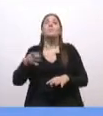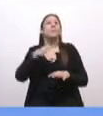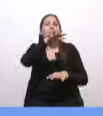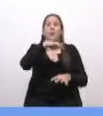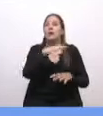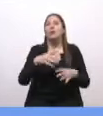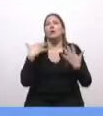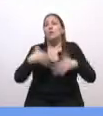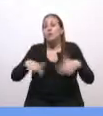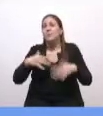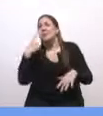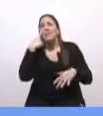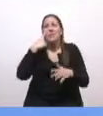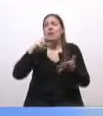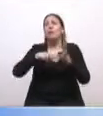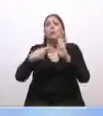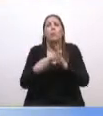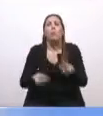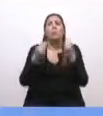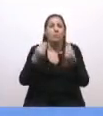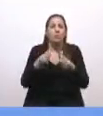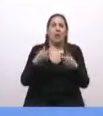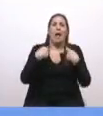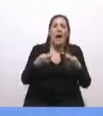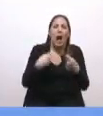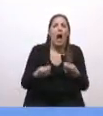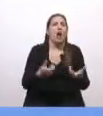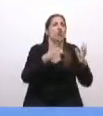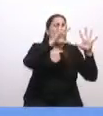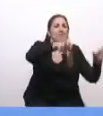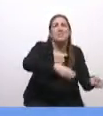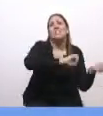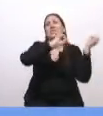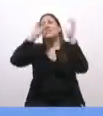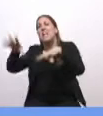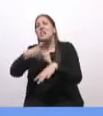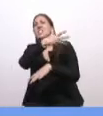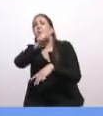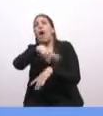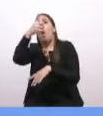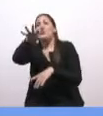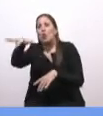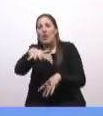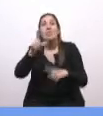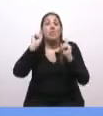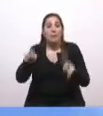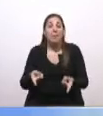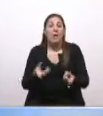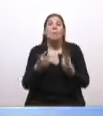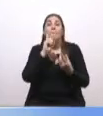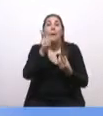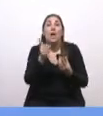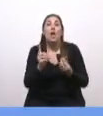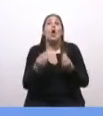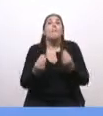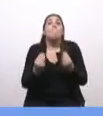intendentes por además el costo el volumen que significa trasladarlos y demás también son como una bomba de tiempo por los incendios